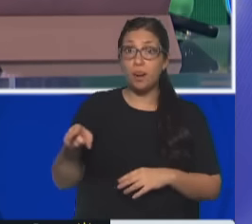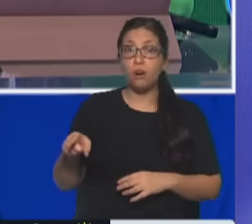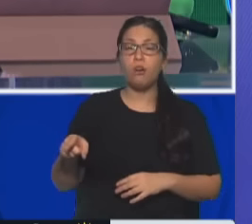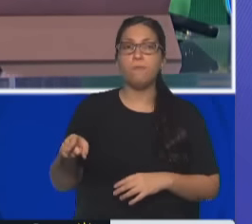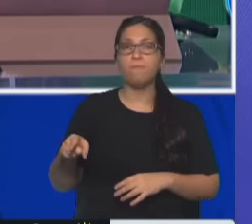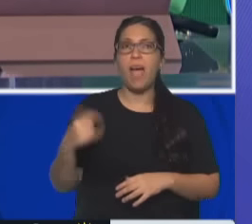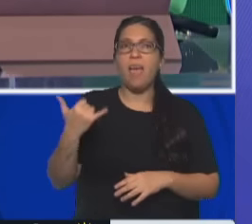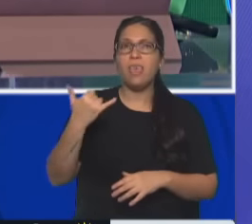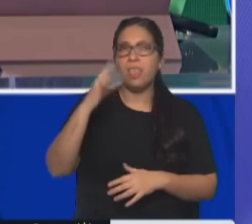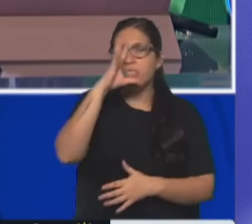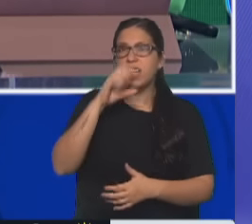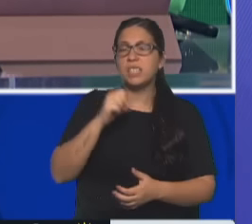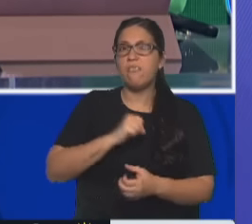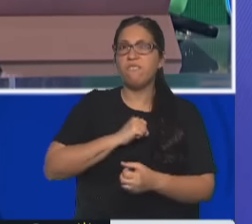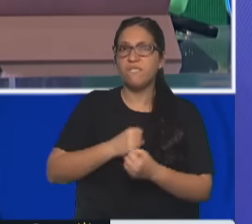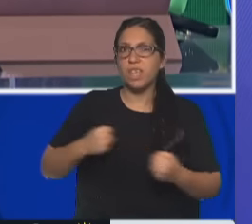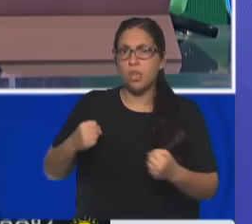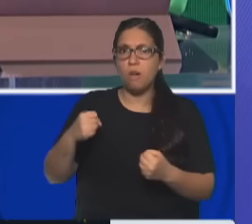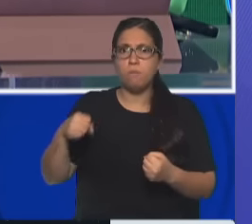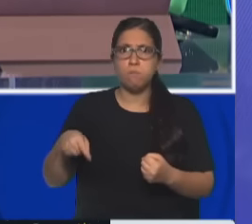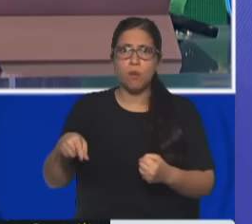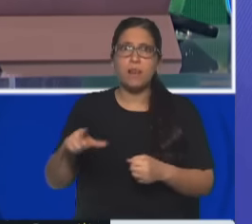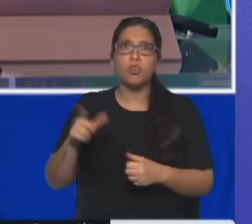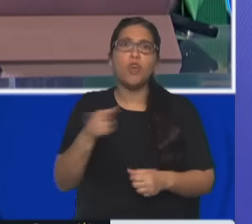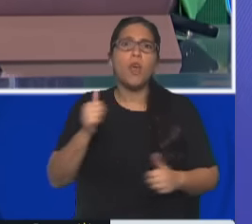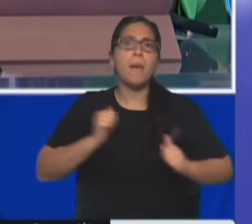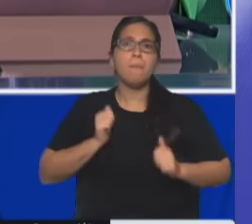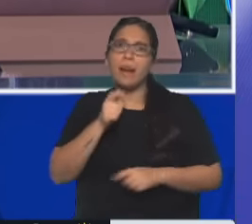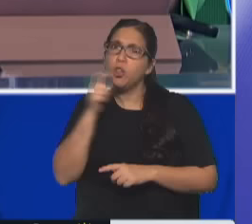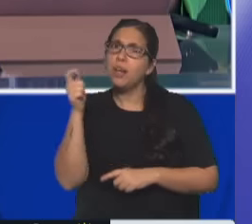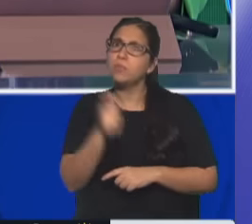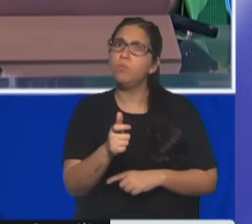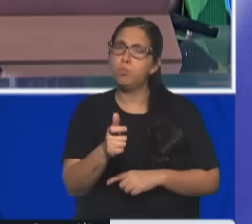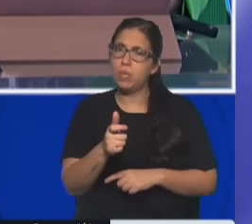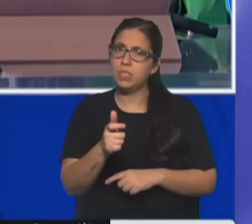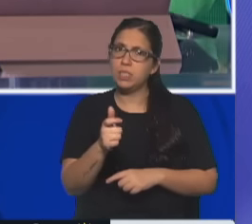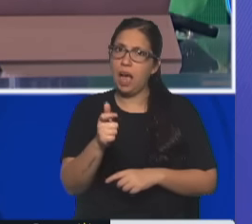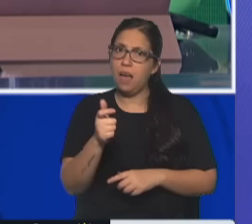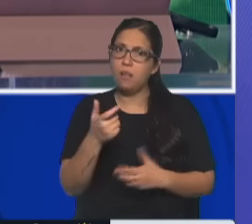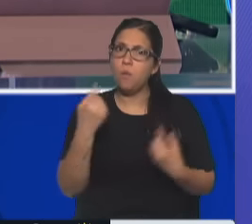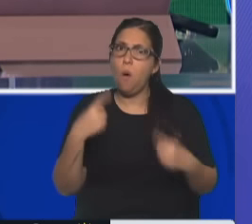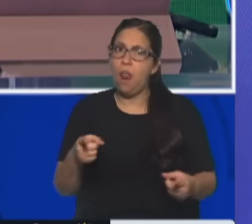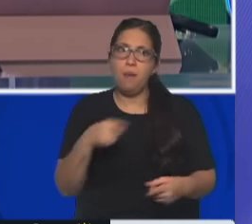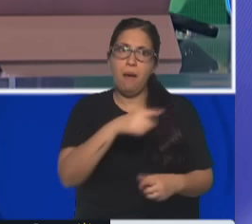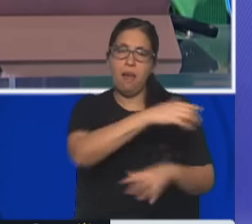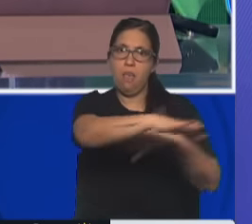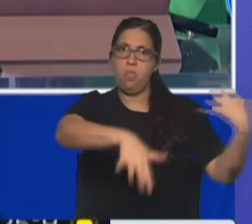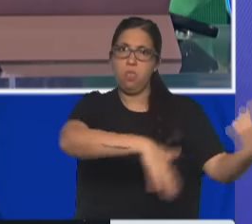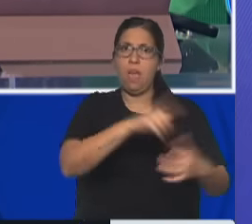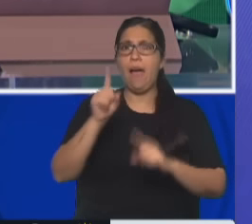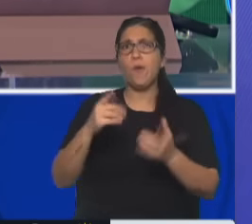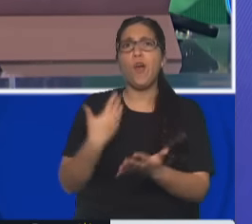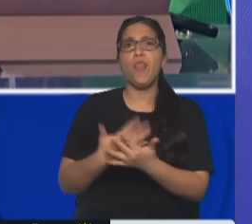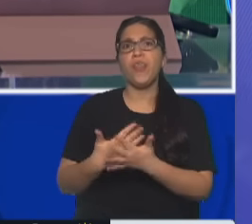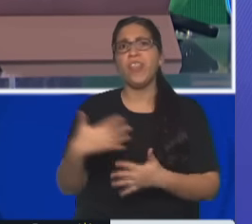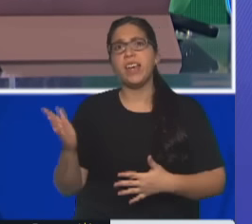es que generó mucha grieta esta respuesta que iba a dar el presidente dentro de su propio gobierno, entre quienes por ahí están más a la derecha o